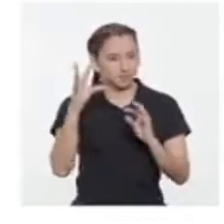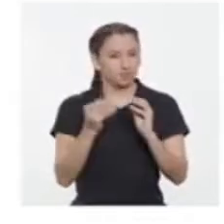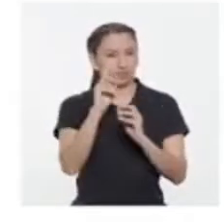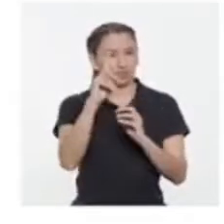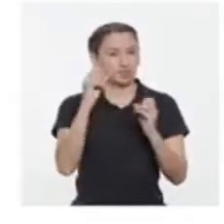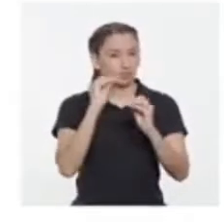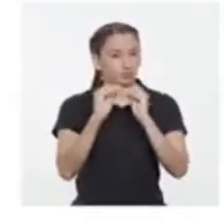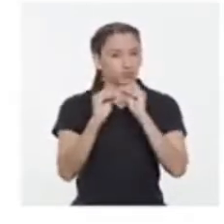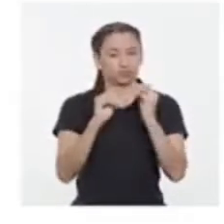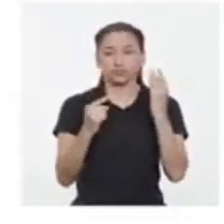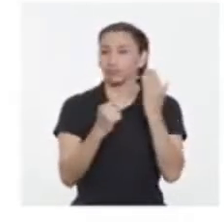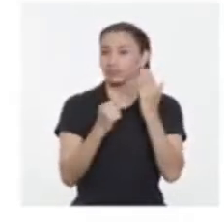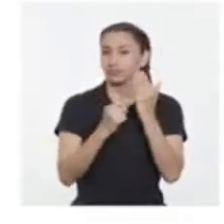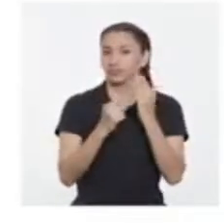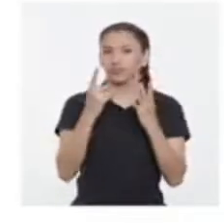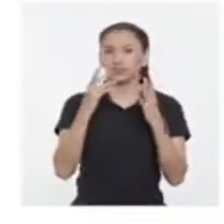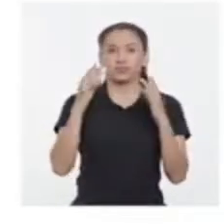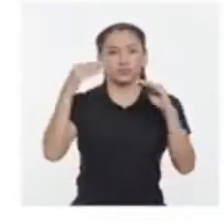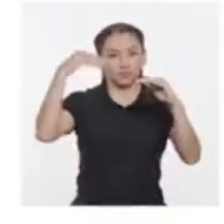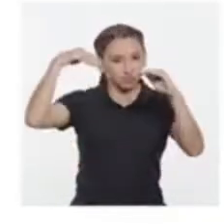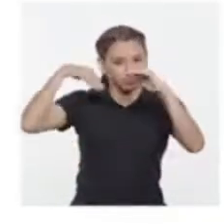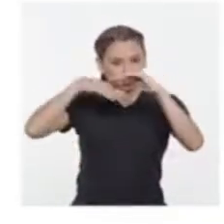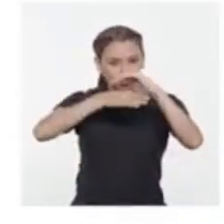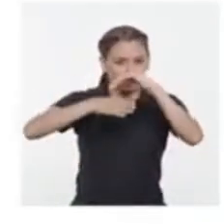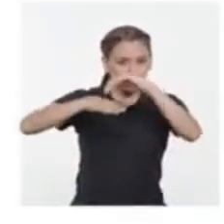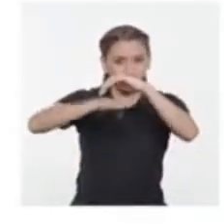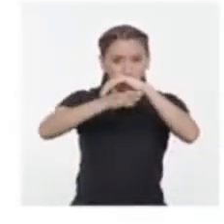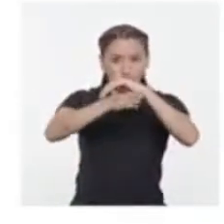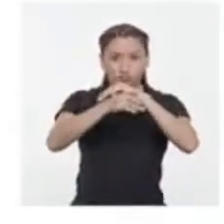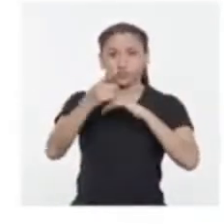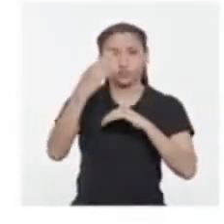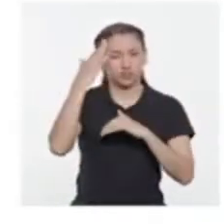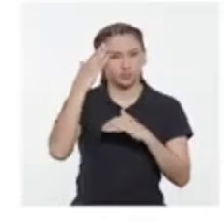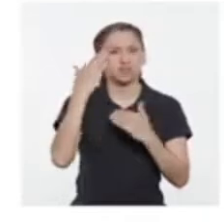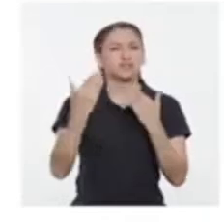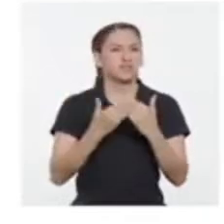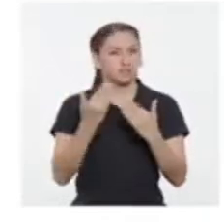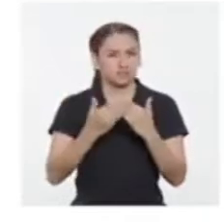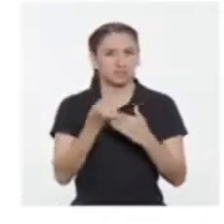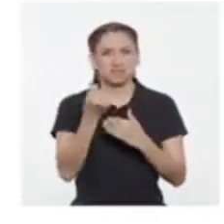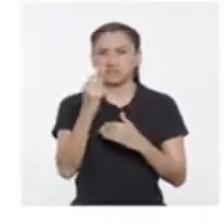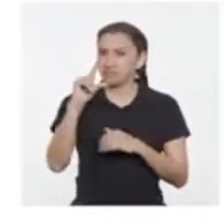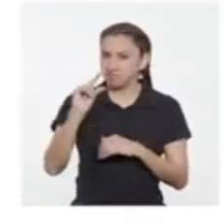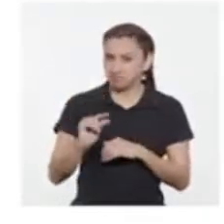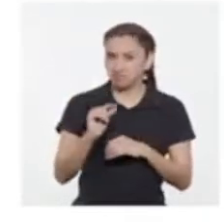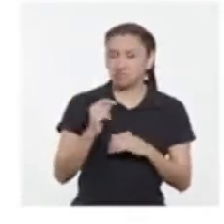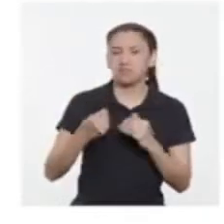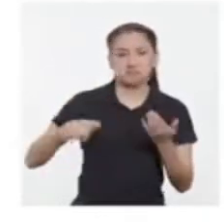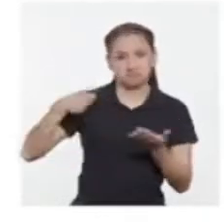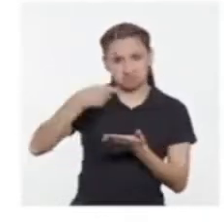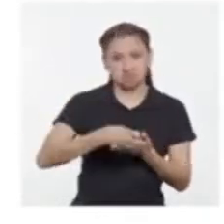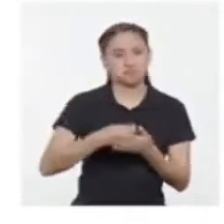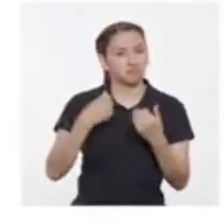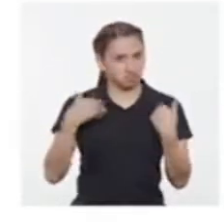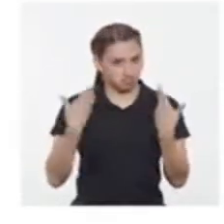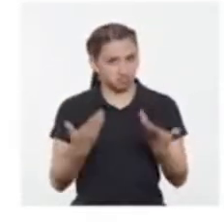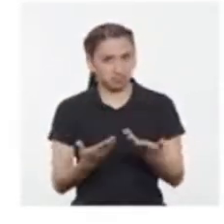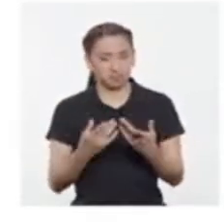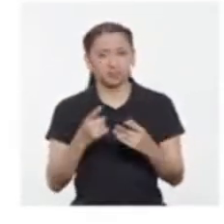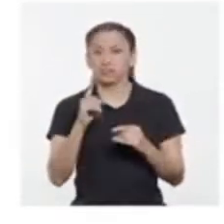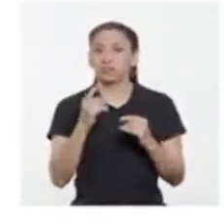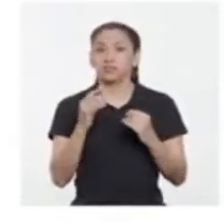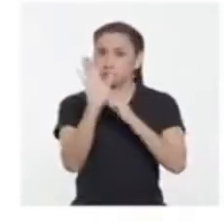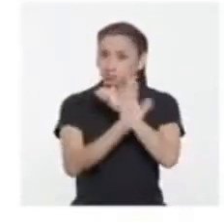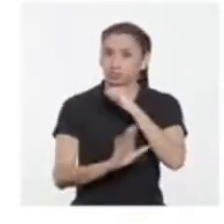solución tecnológica, que va a tener forma de túnel. Saben que es de fácil construcción, de bajo costo y rentable, ya